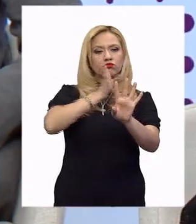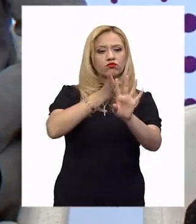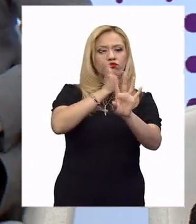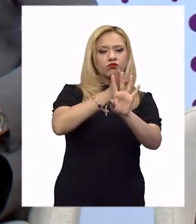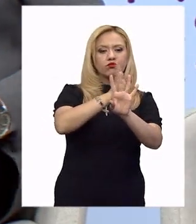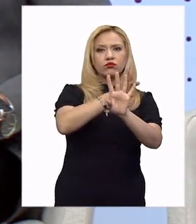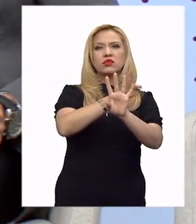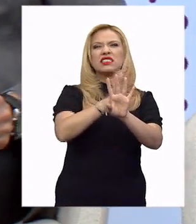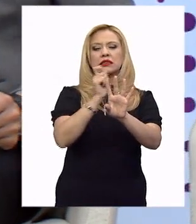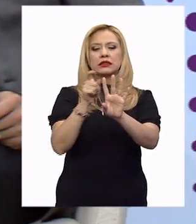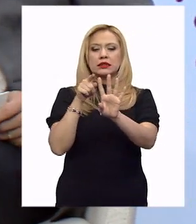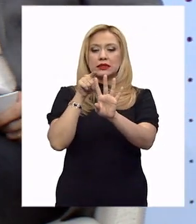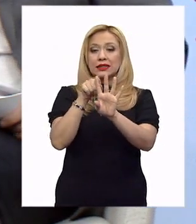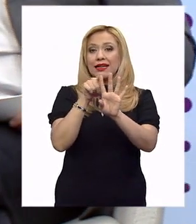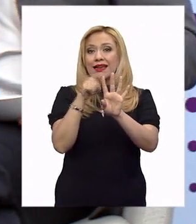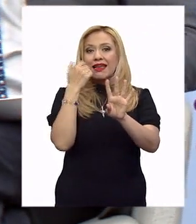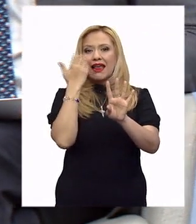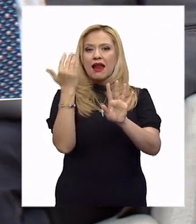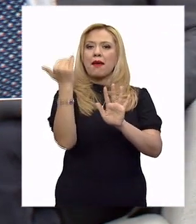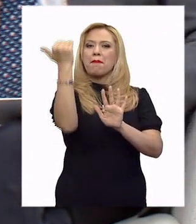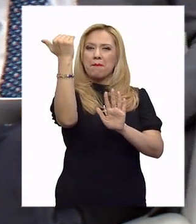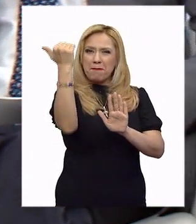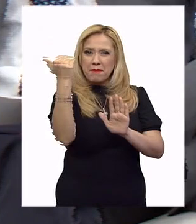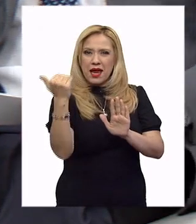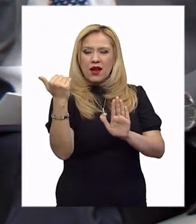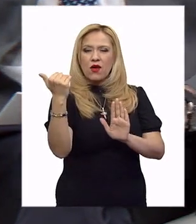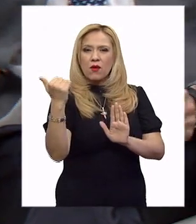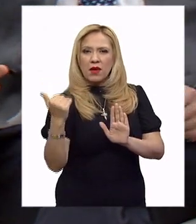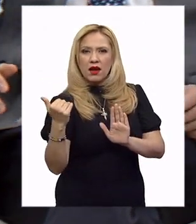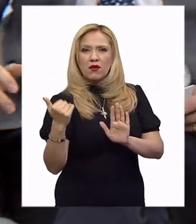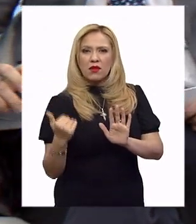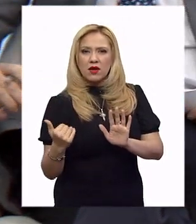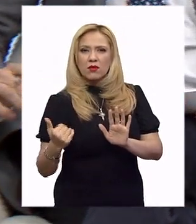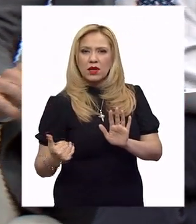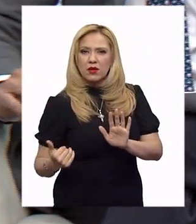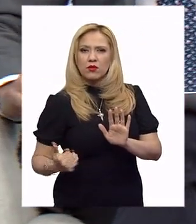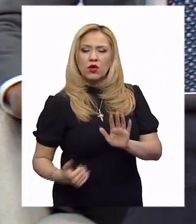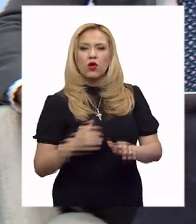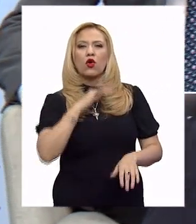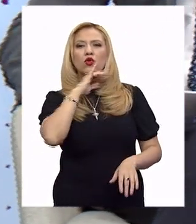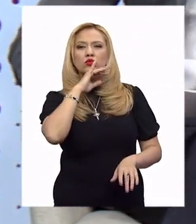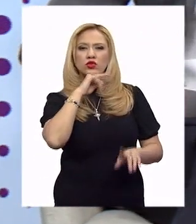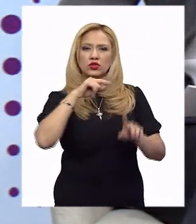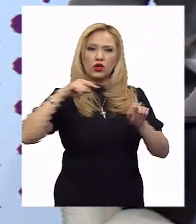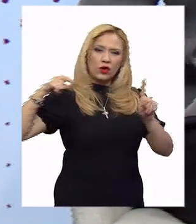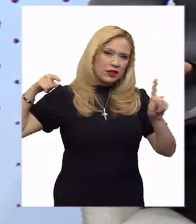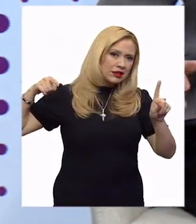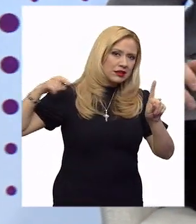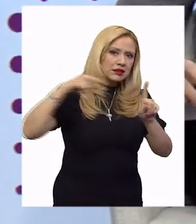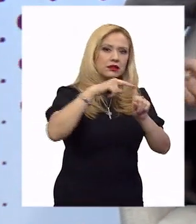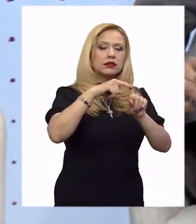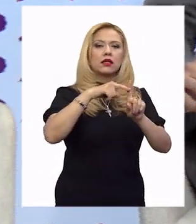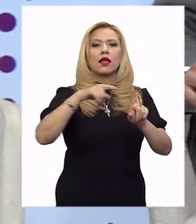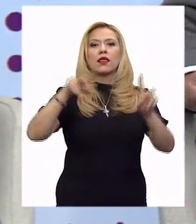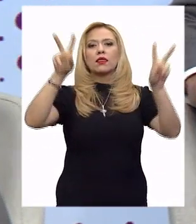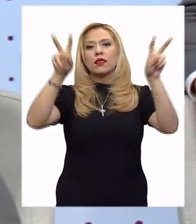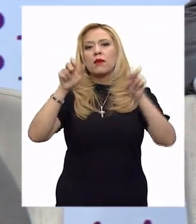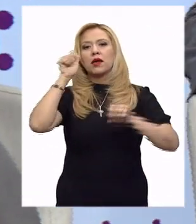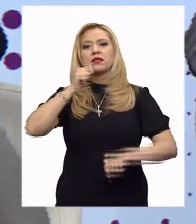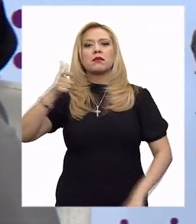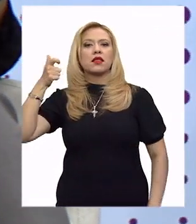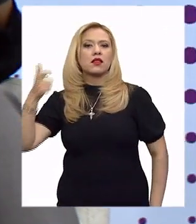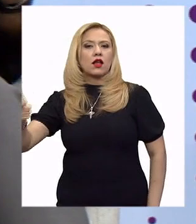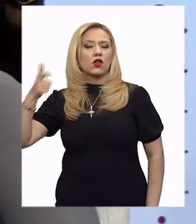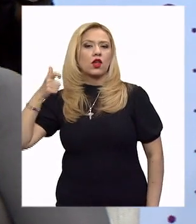es poder disminuir actos de corrupción, puesto que justamente estaban como muy vinculados a temas económicos